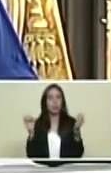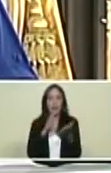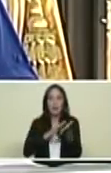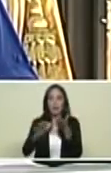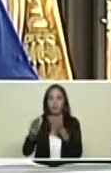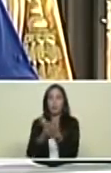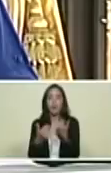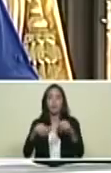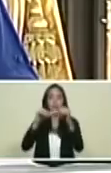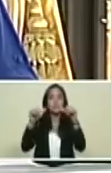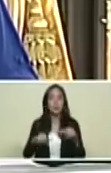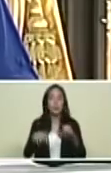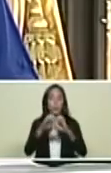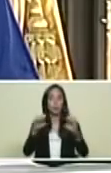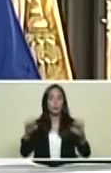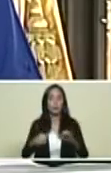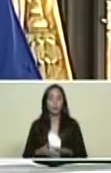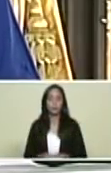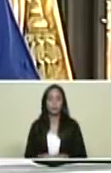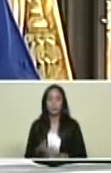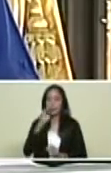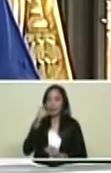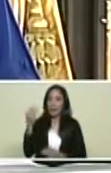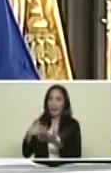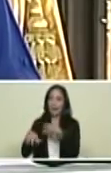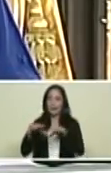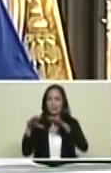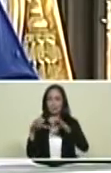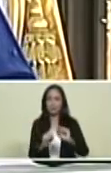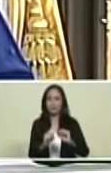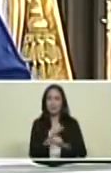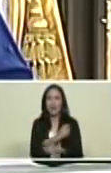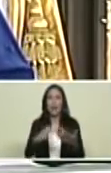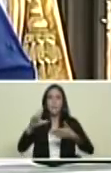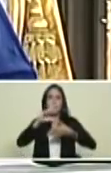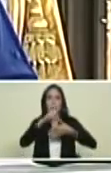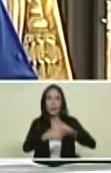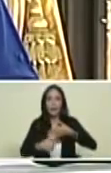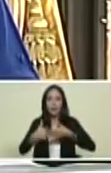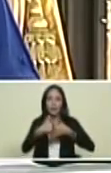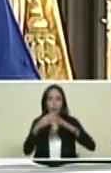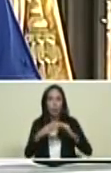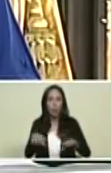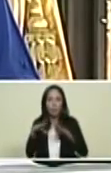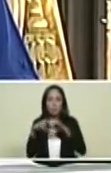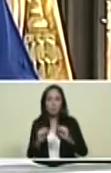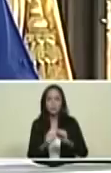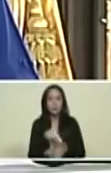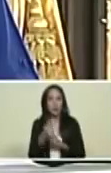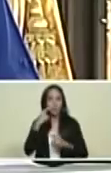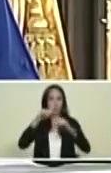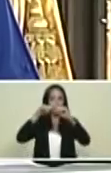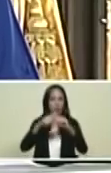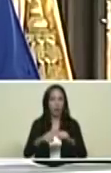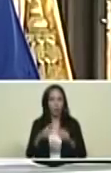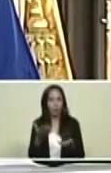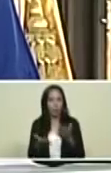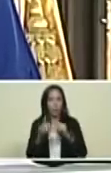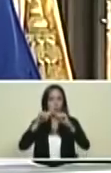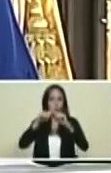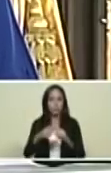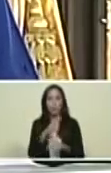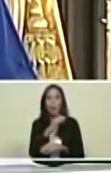sistema educativo por el capitalismo neoliberal en toda América Latina y el Caribe. Miren ustedes las cifras de la educación pública